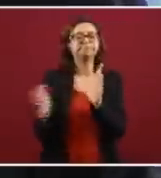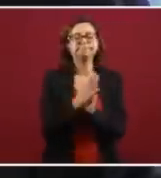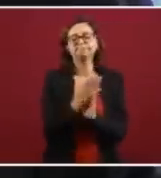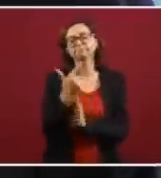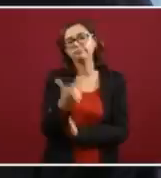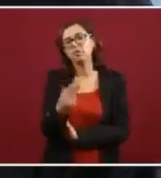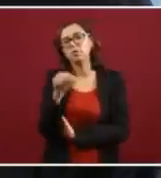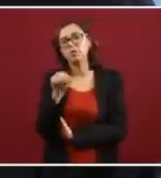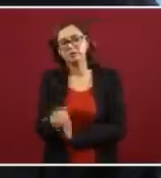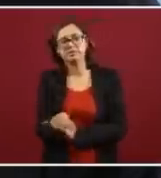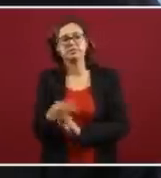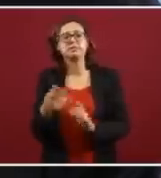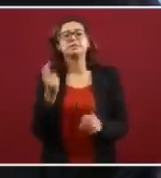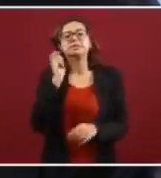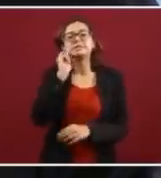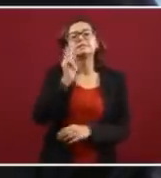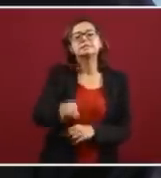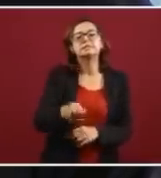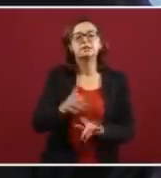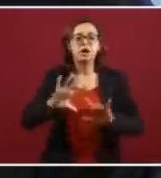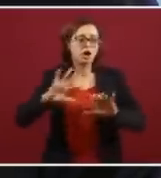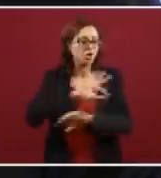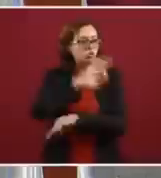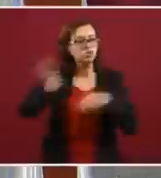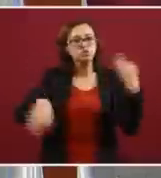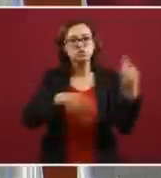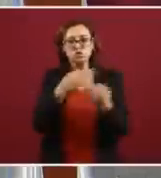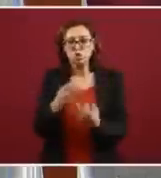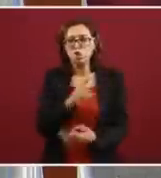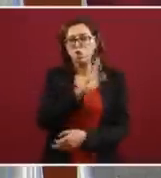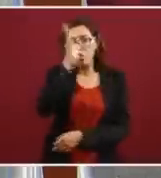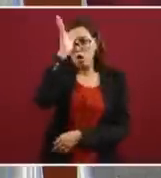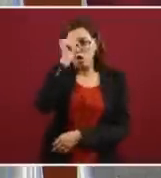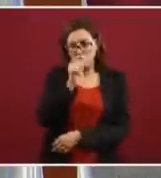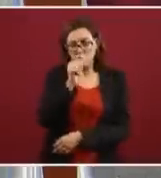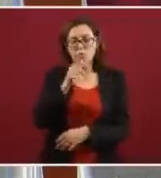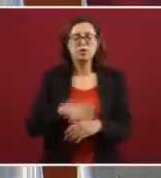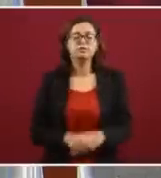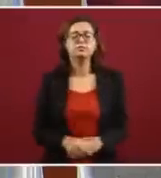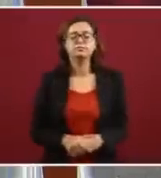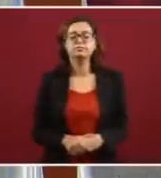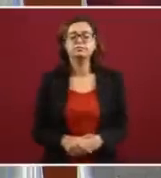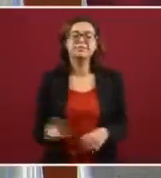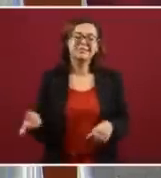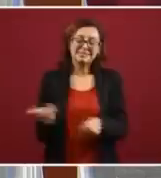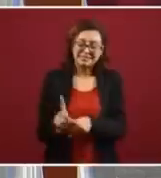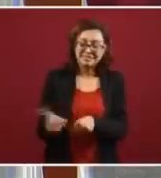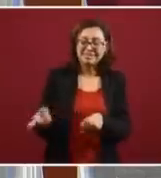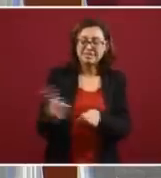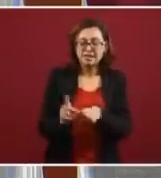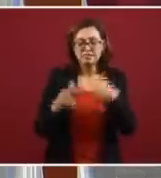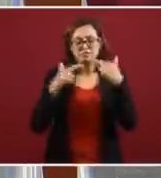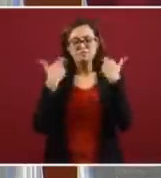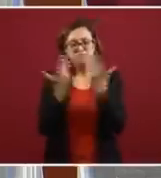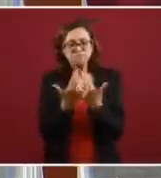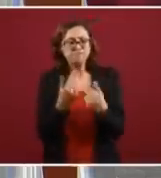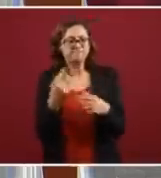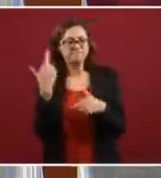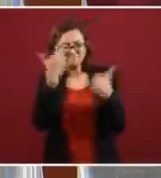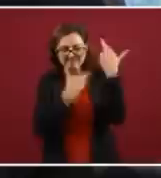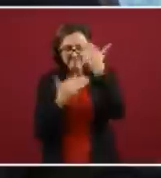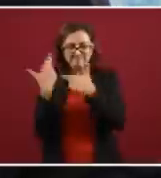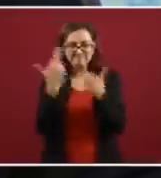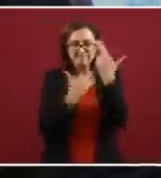Nacional, prácticamente por unanimidad. Rediseño y sesionamiento diario del Gabinete de